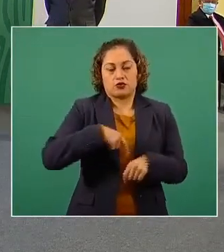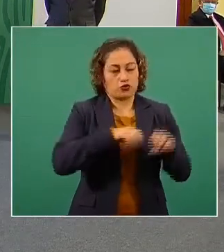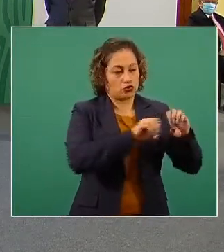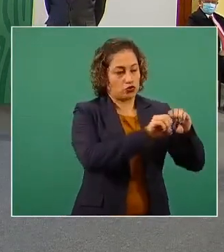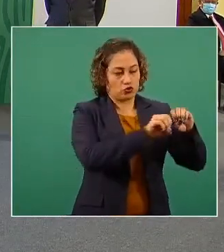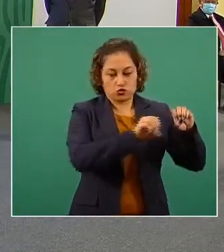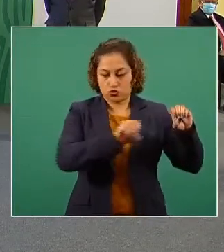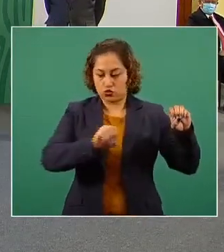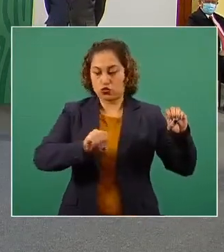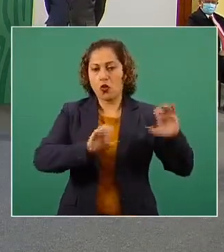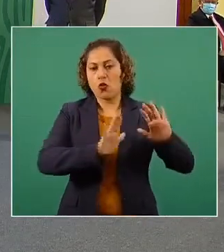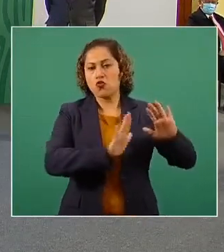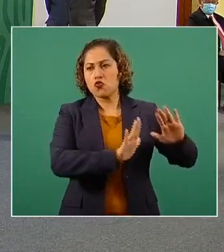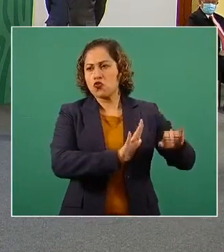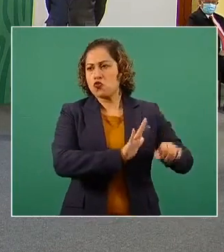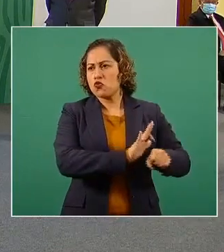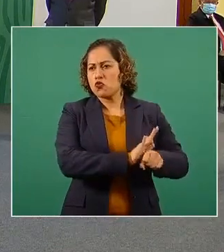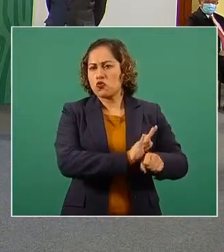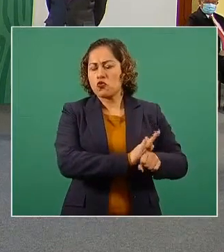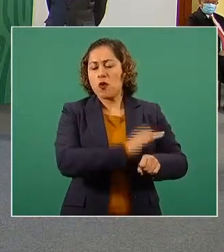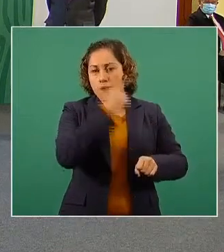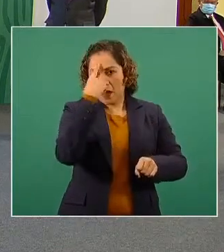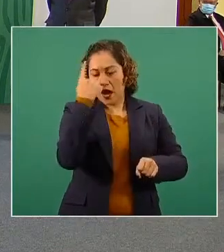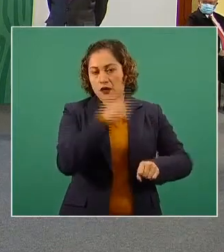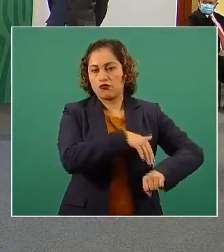almacenamiento, ¿no? Le damos a la siguiente, por favor.